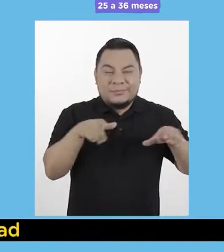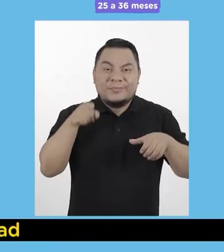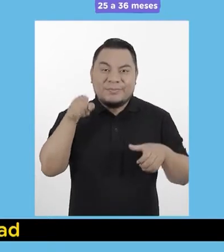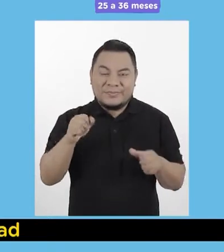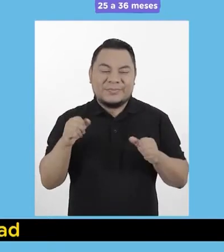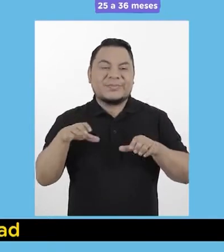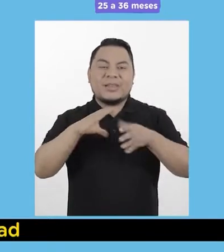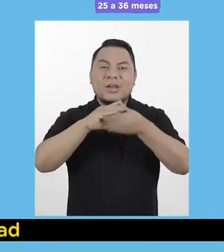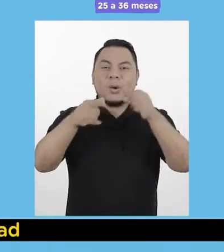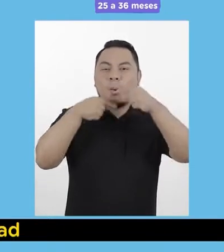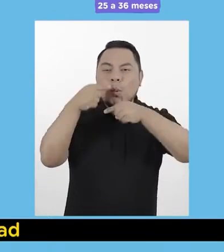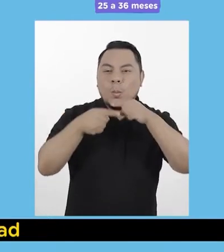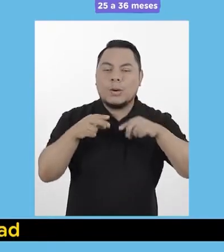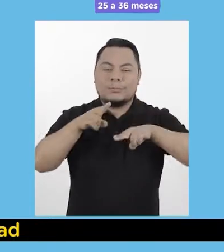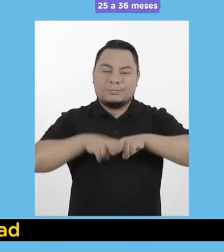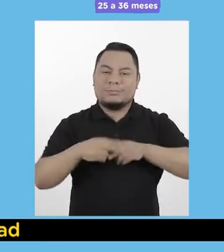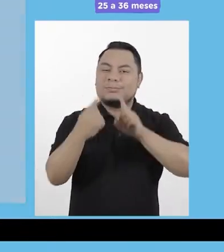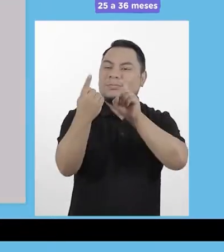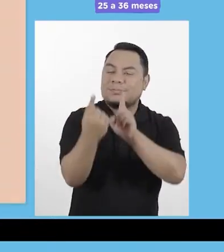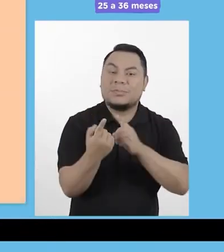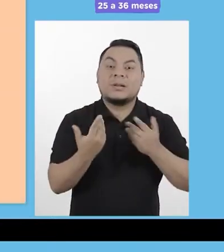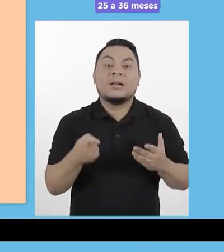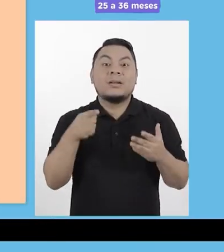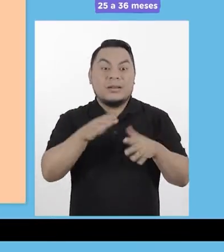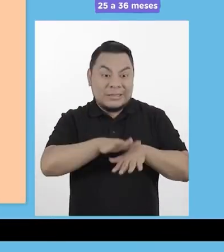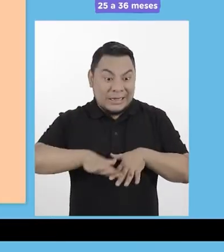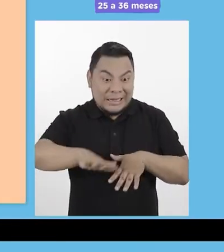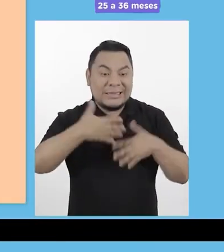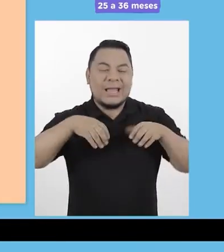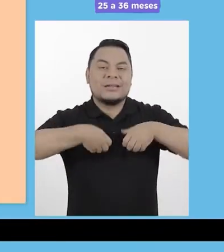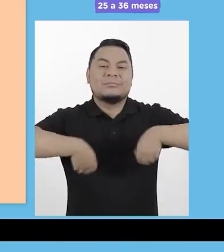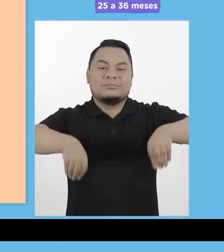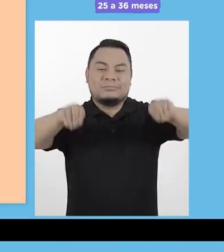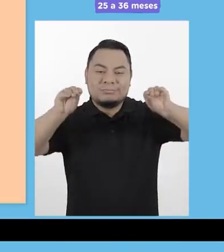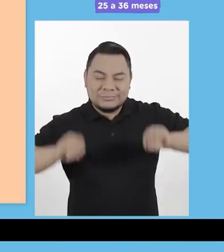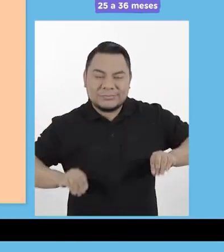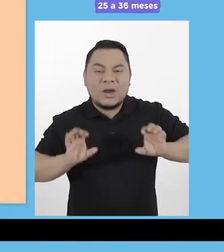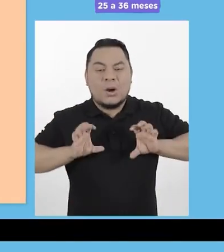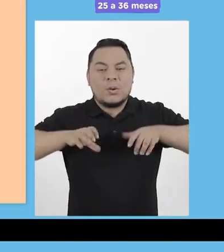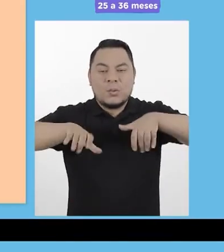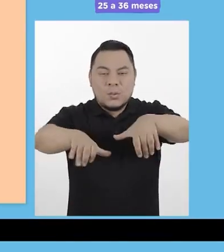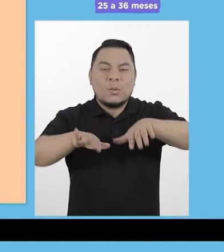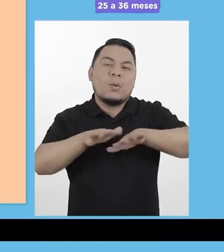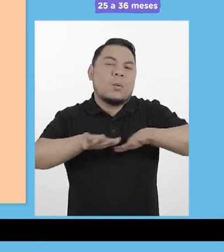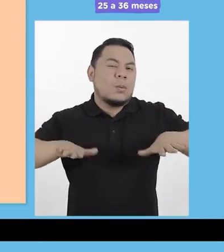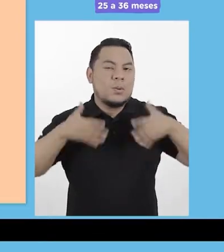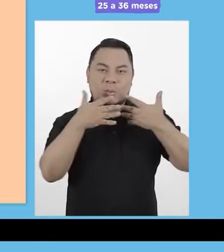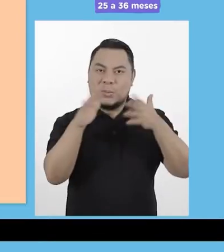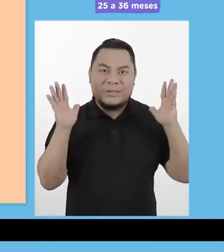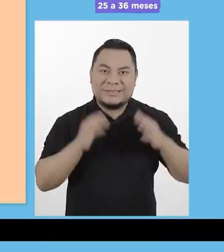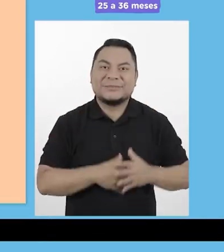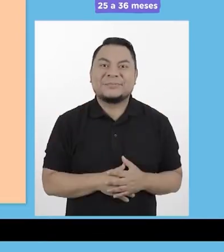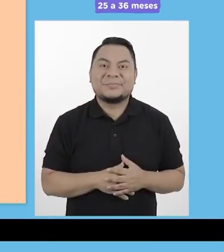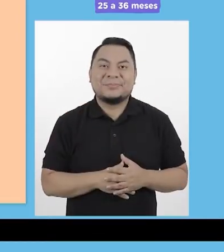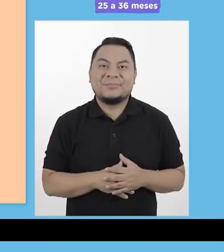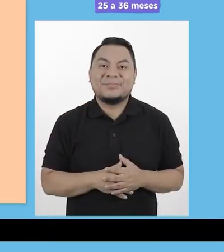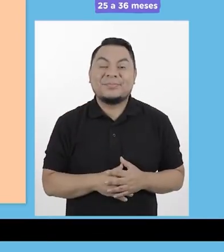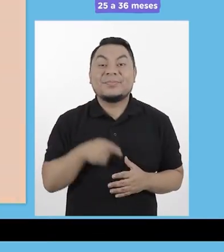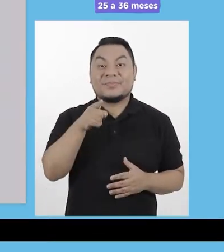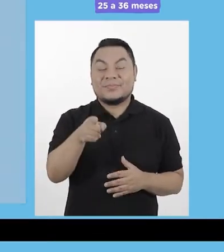van a realizar la actividad y extiende la colchoneta o lo que usarán como tal.